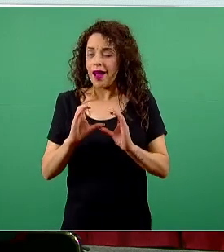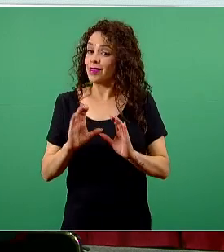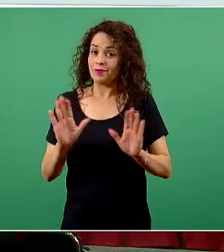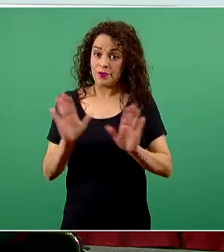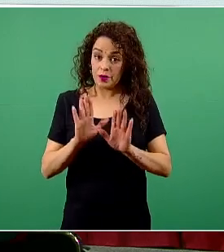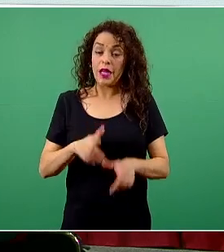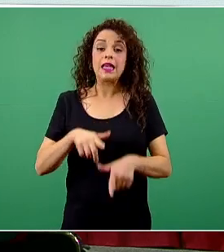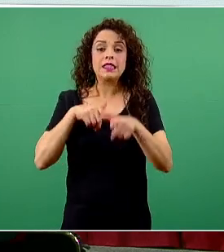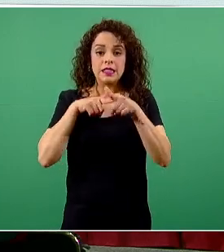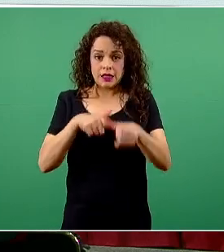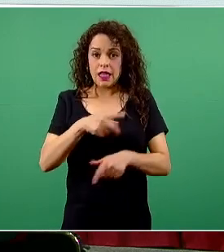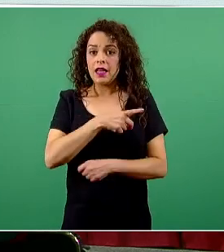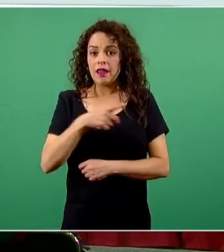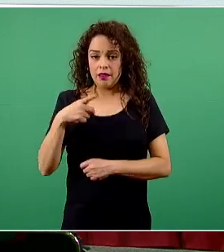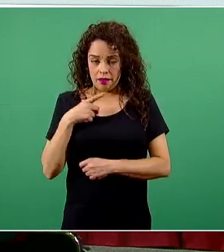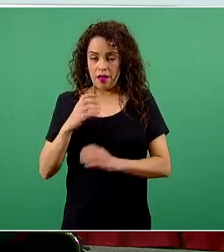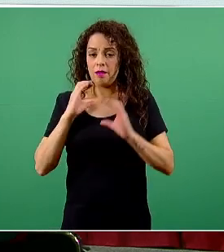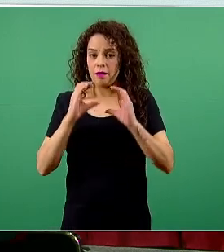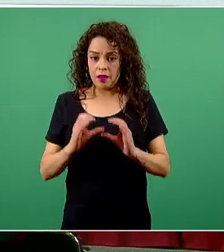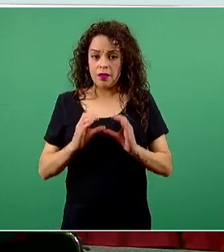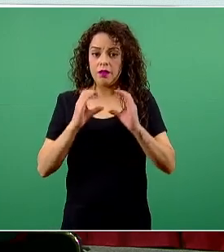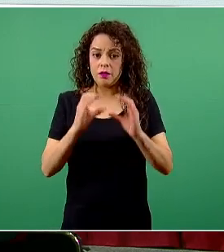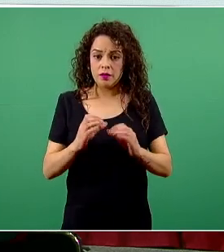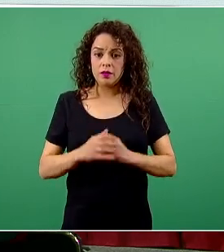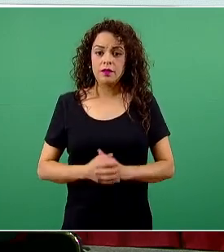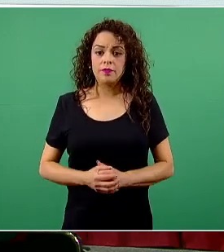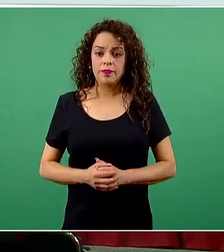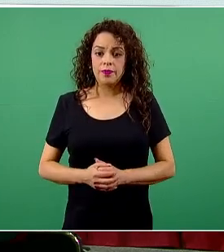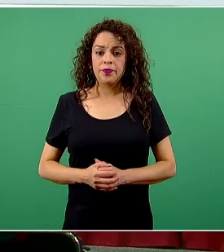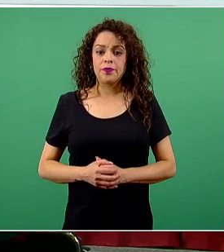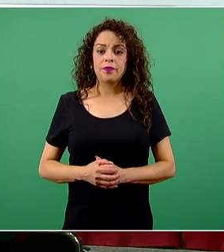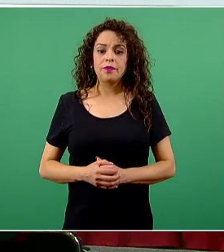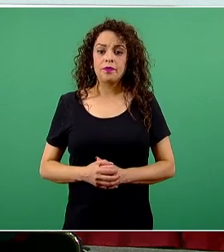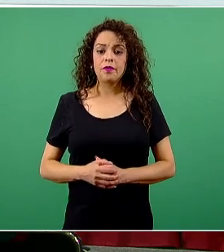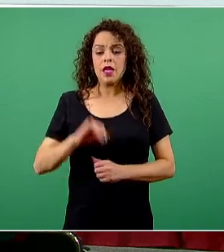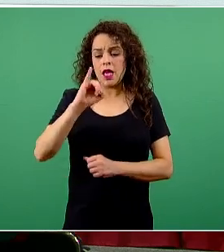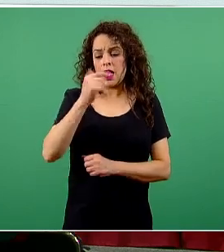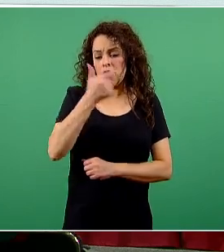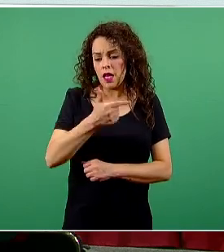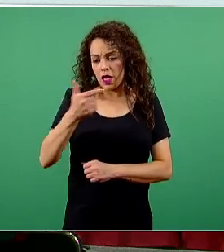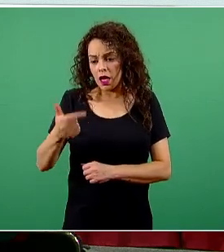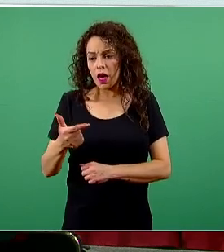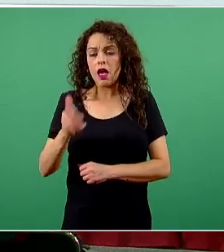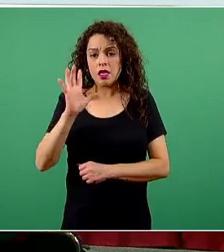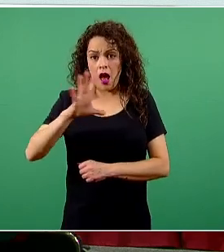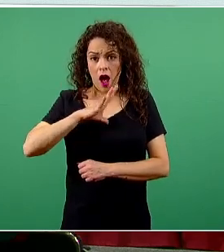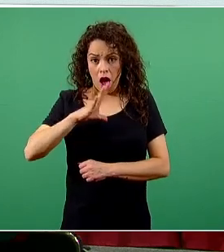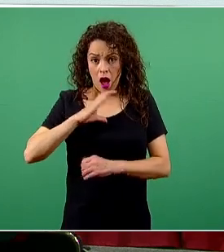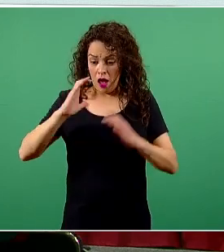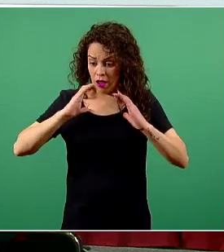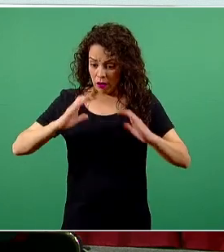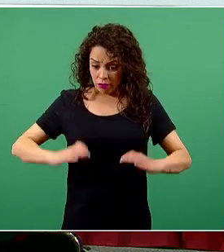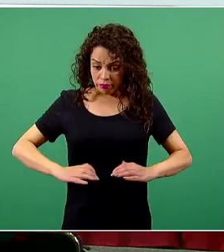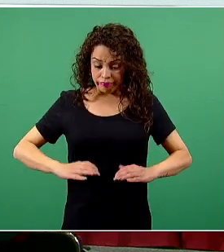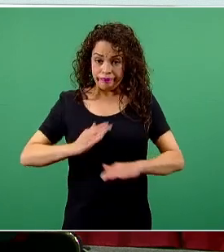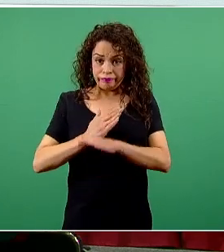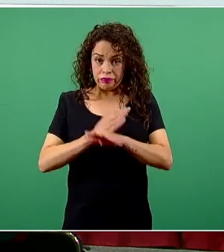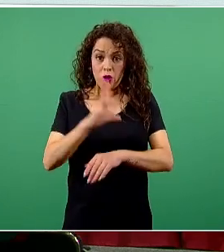importante de la población con anticuerpos neutralizantes o IgG, el uso de cubrebocas, la higiene de manos